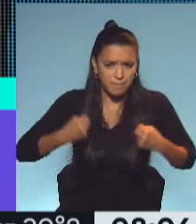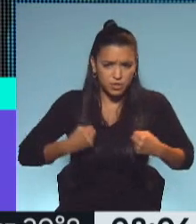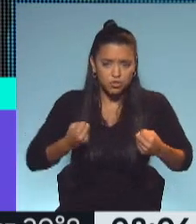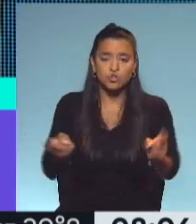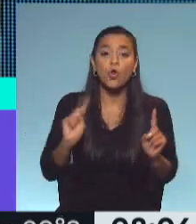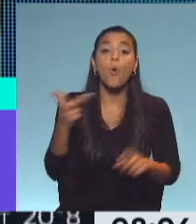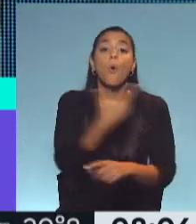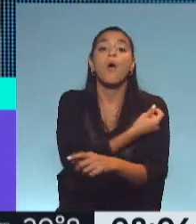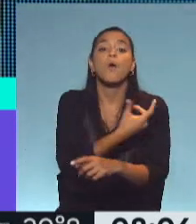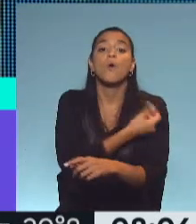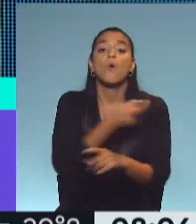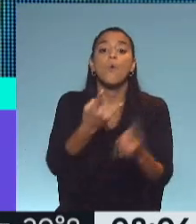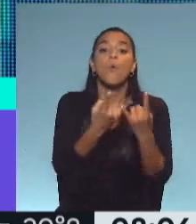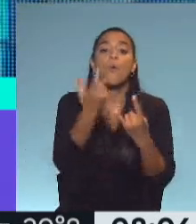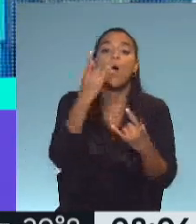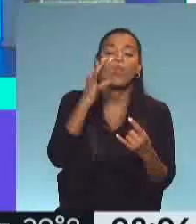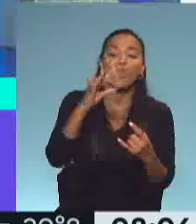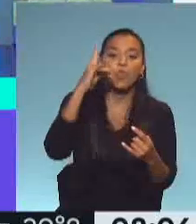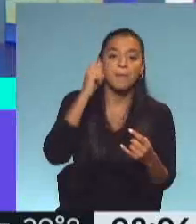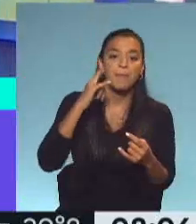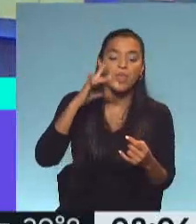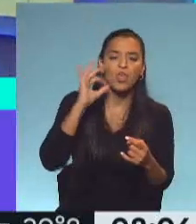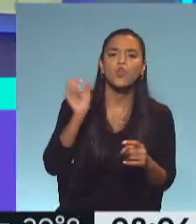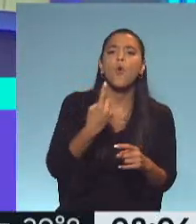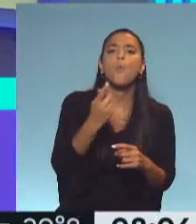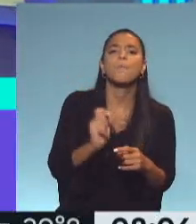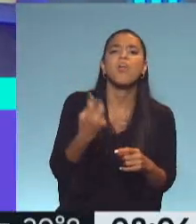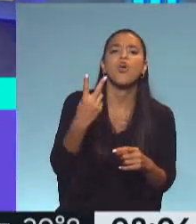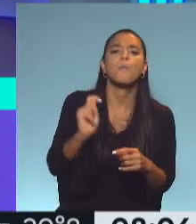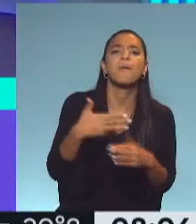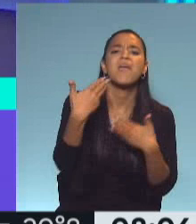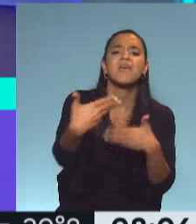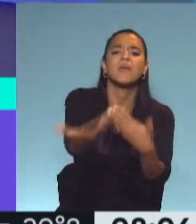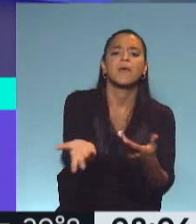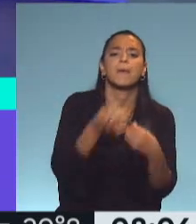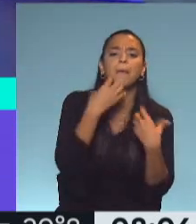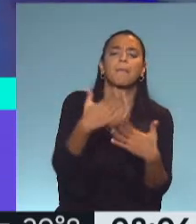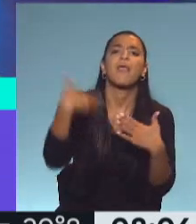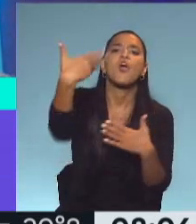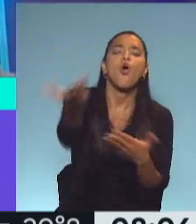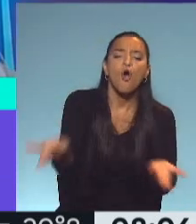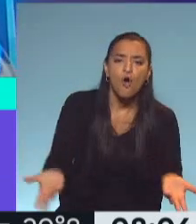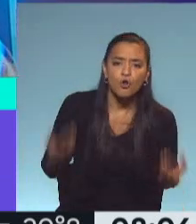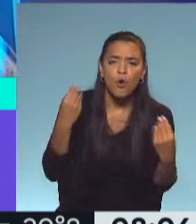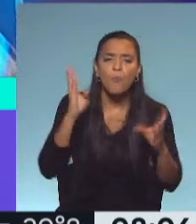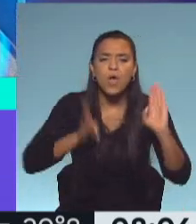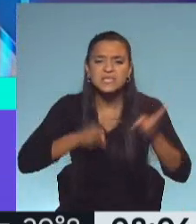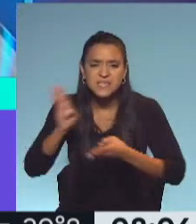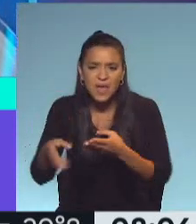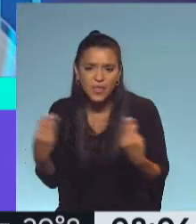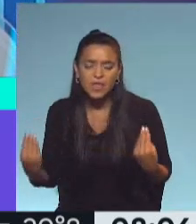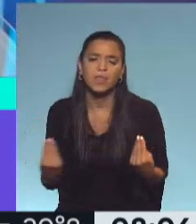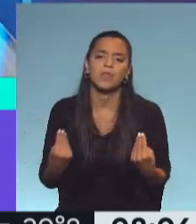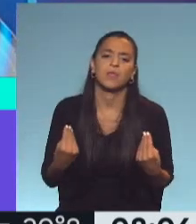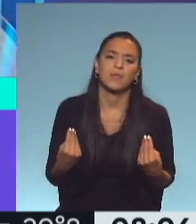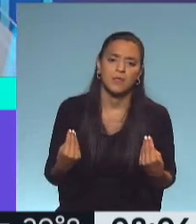por la vacunación, lo dijo Guado de Pedro. ¿Por qué un mes y no 2 meses? ¿Por qué Bueno, vamos a estar mejor? ¿Qué estadística o qué